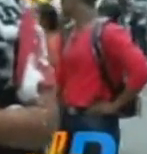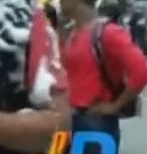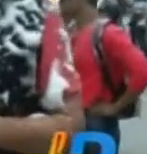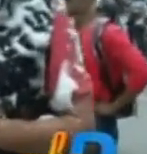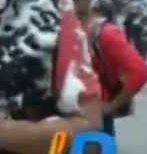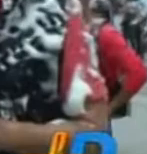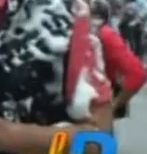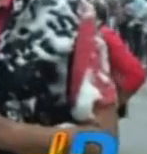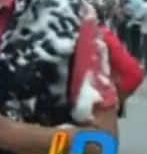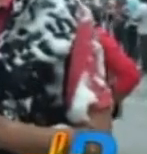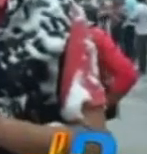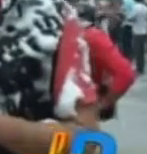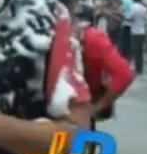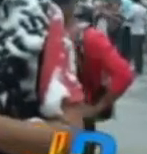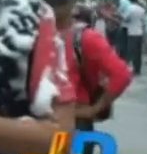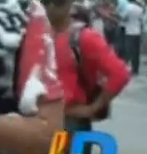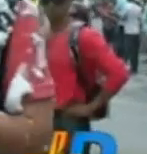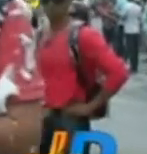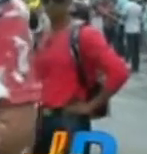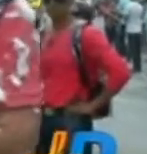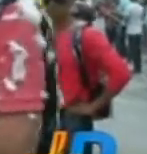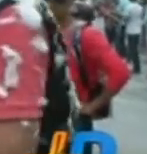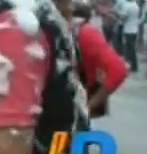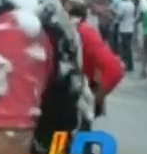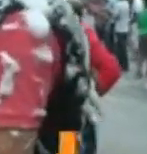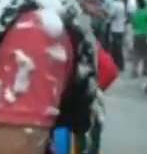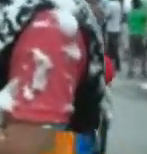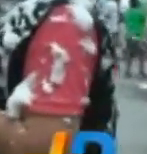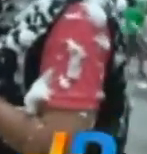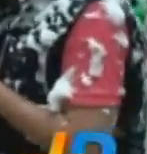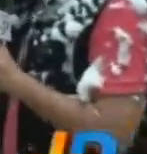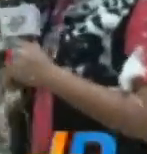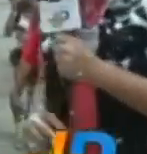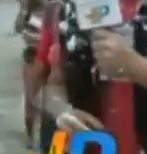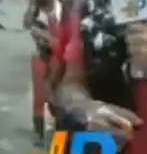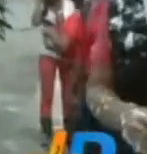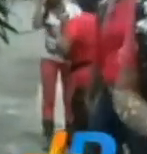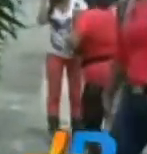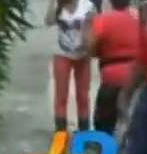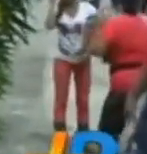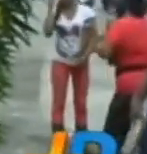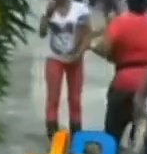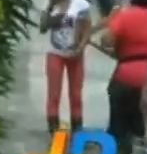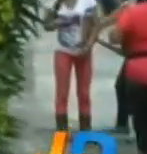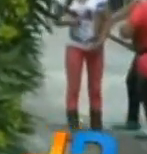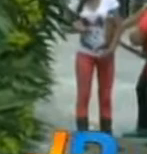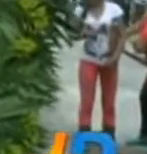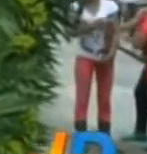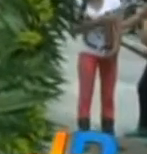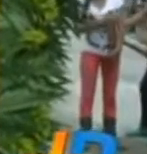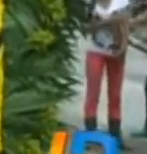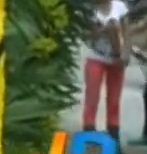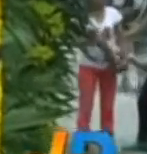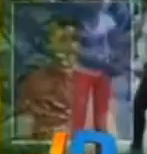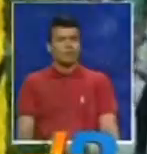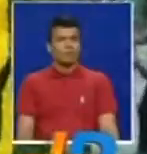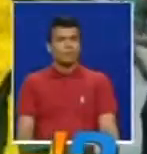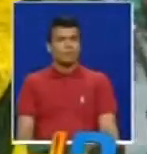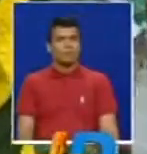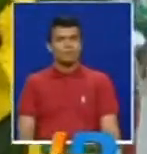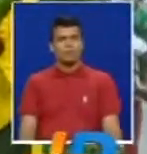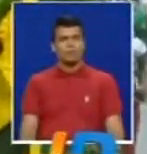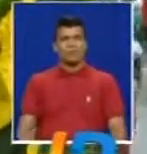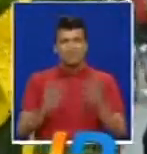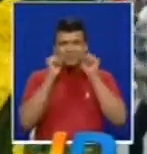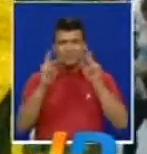Hoy en el tercer día del Carnaval de Pubensa 2014. Como ustedes pueden apreciar, los silleteros se lucieron este año. Llevan más